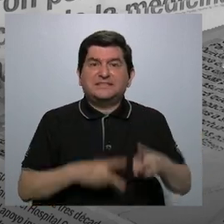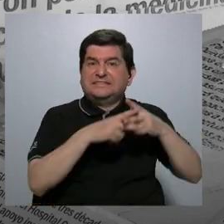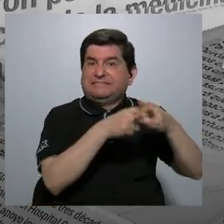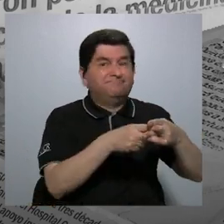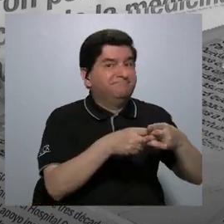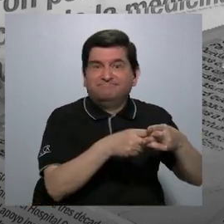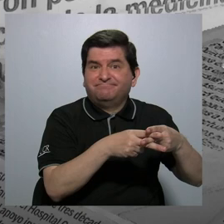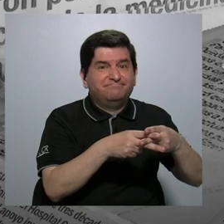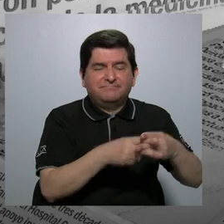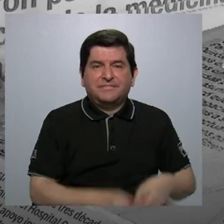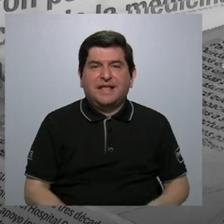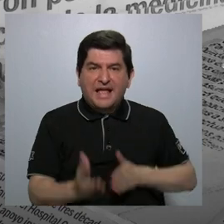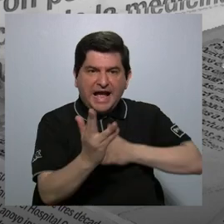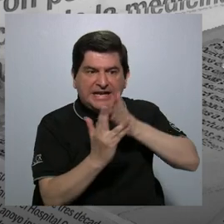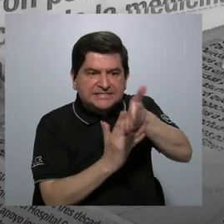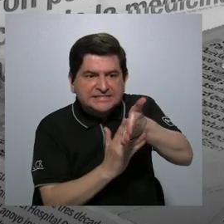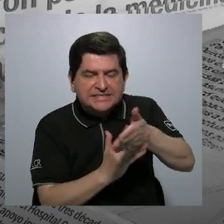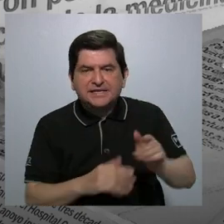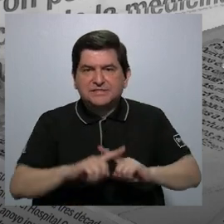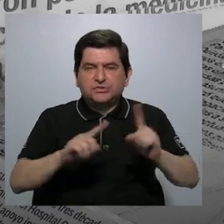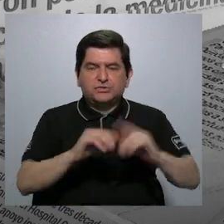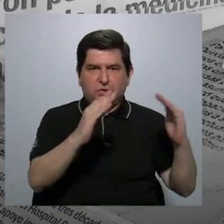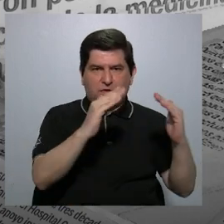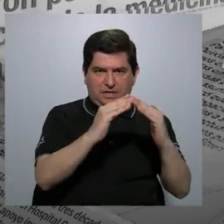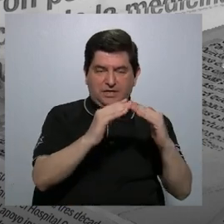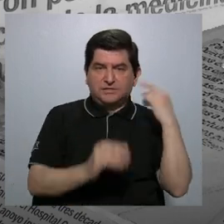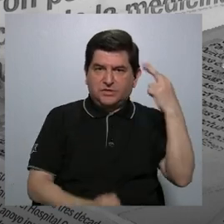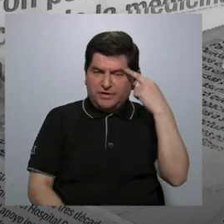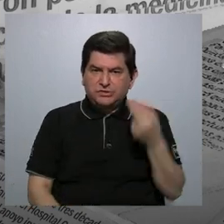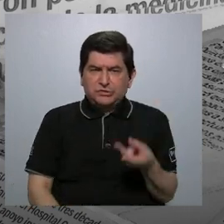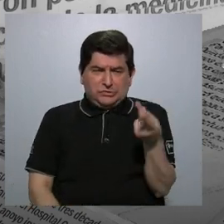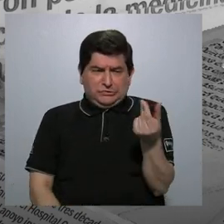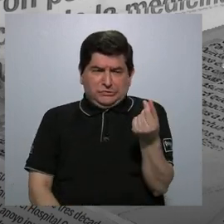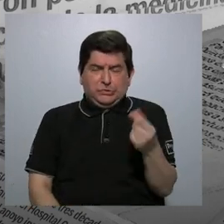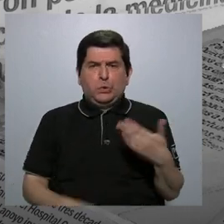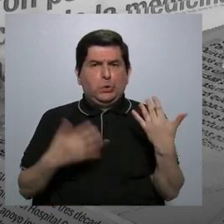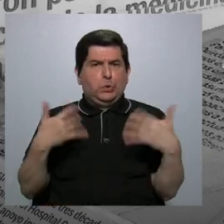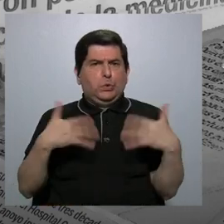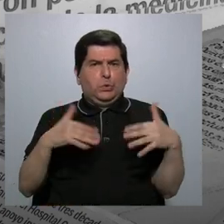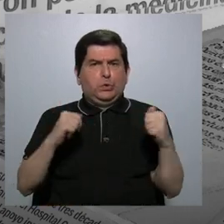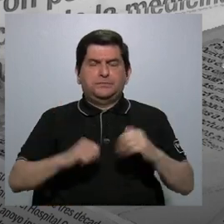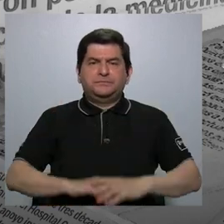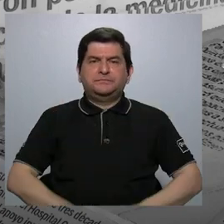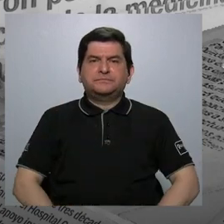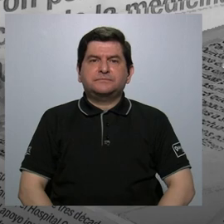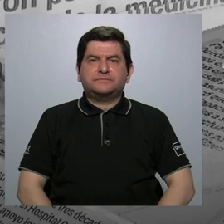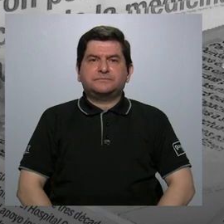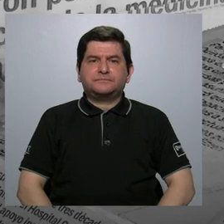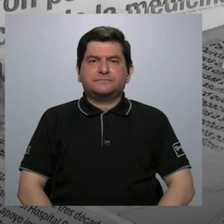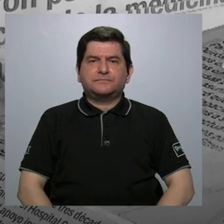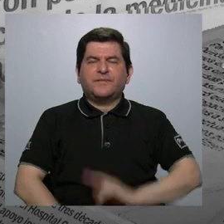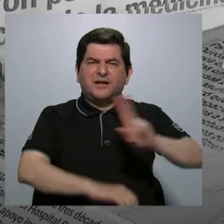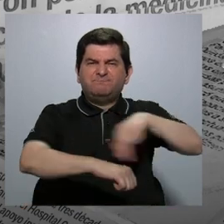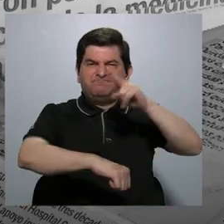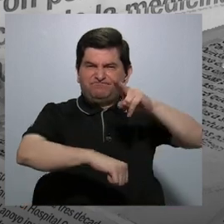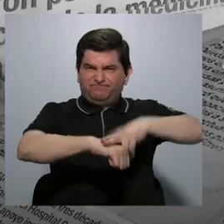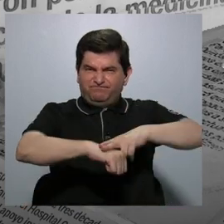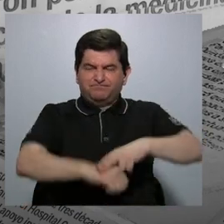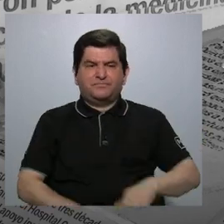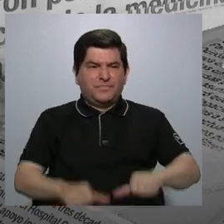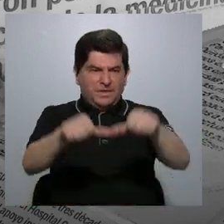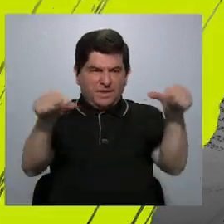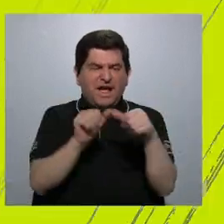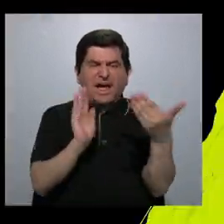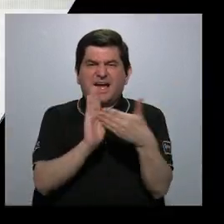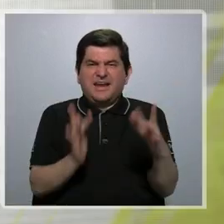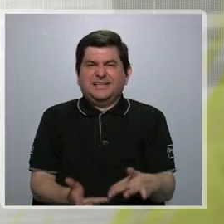crédito, de acceder a ciertas viviendas por el costo que estas tienen. Y generalmente los sectores